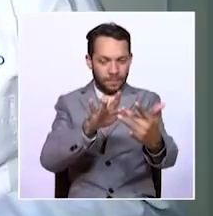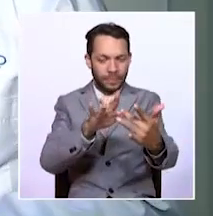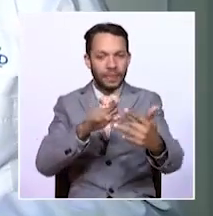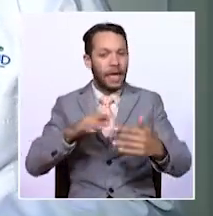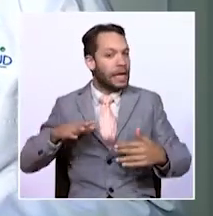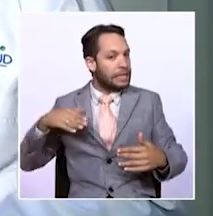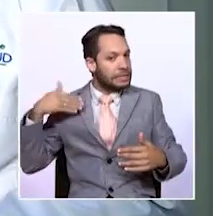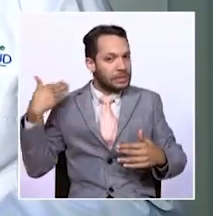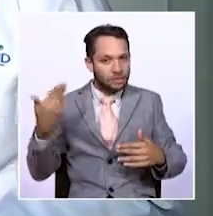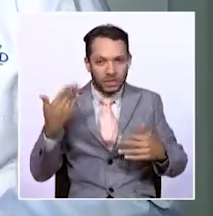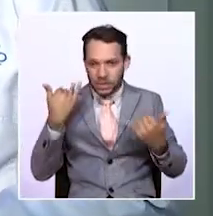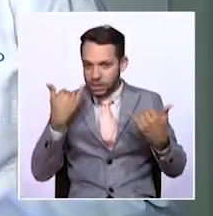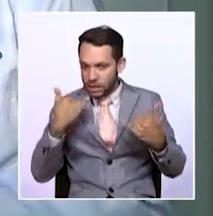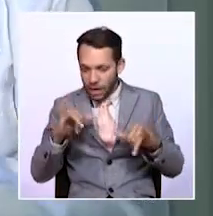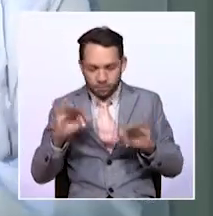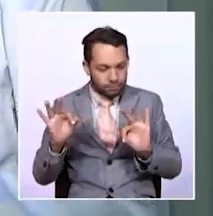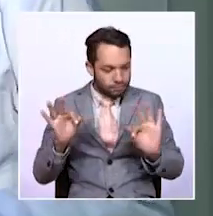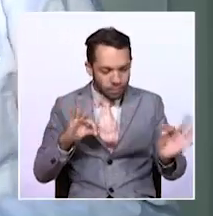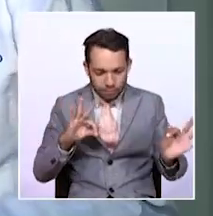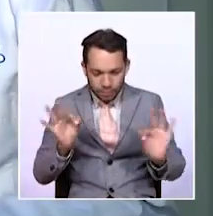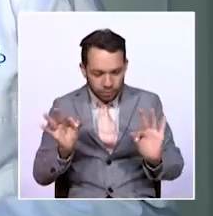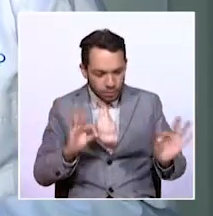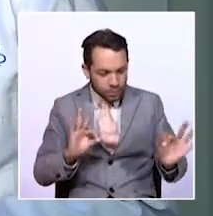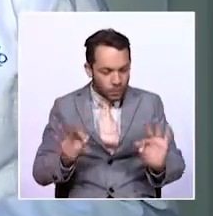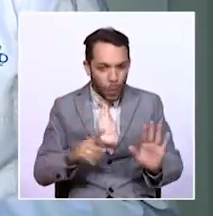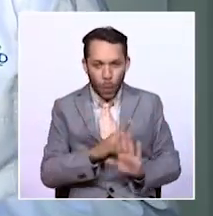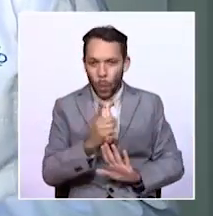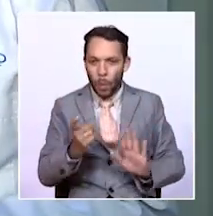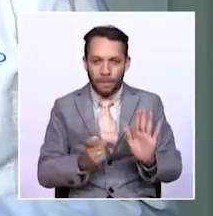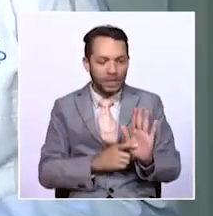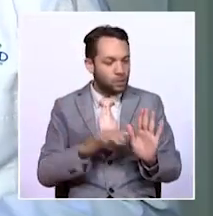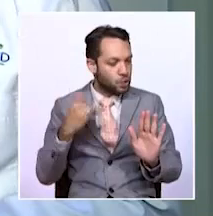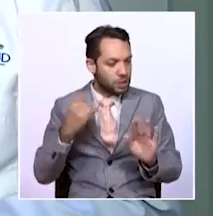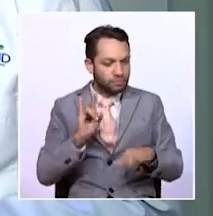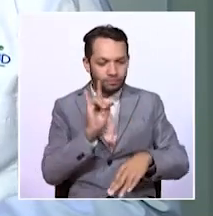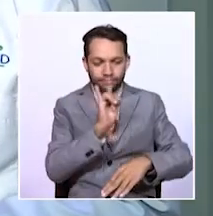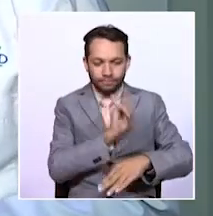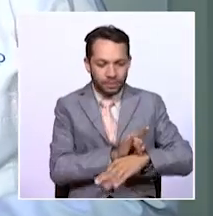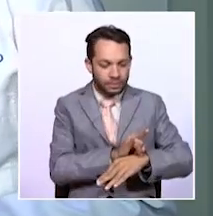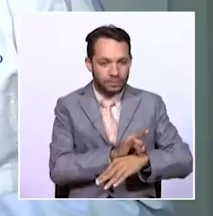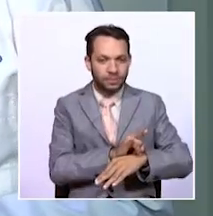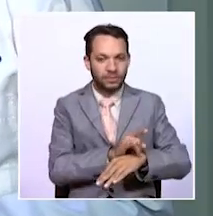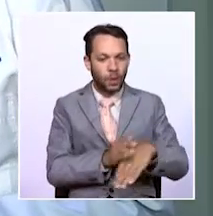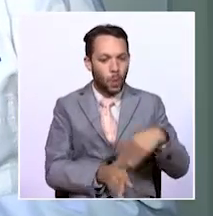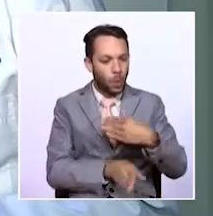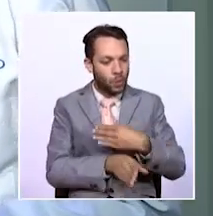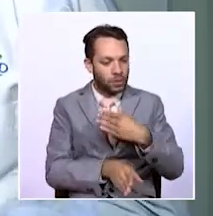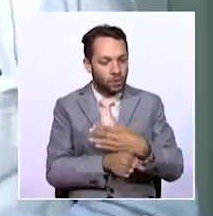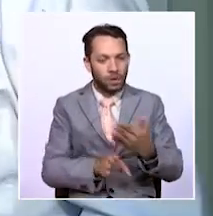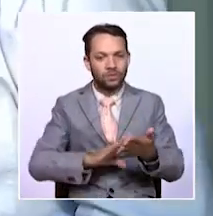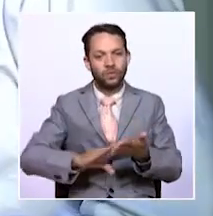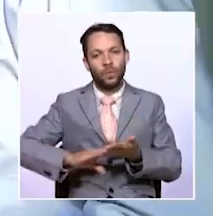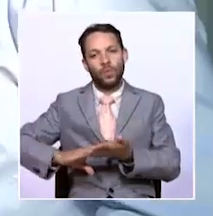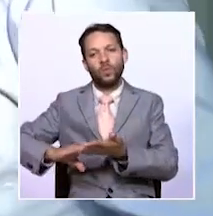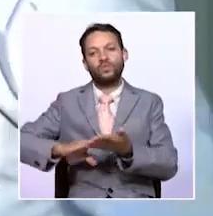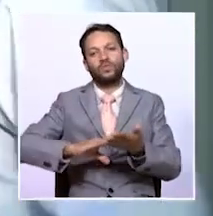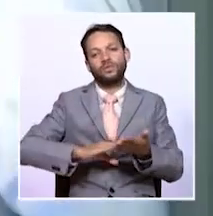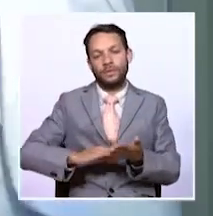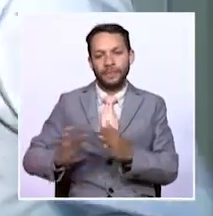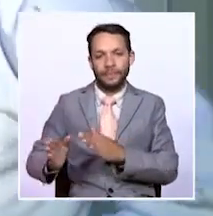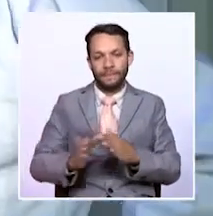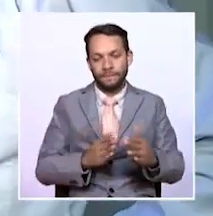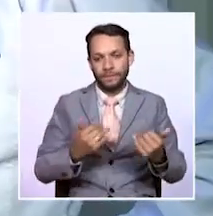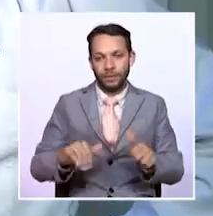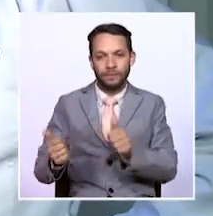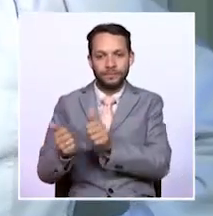un plan terapéutico, también de vigilancia de que ese plan terapéutico esté marchando de la mejor forma. En esta ocasión nos